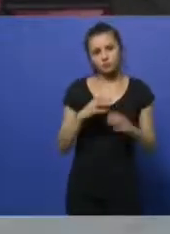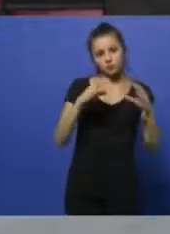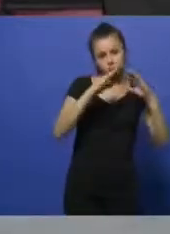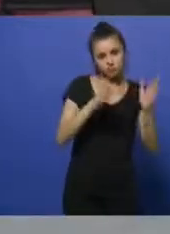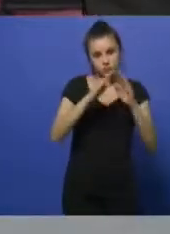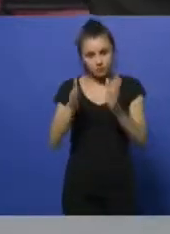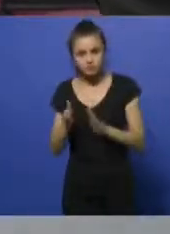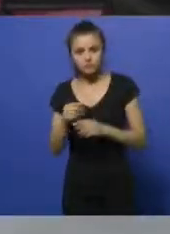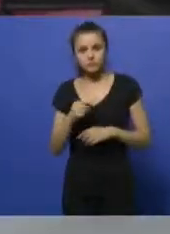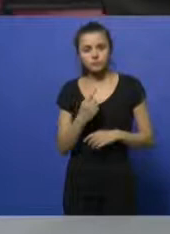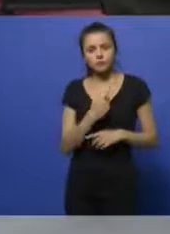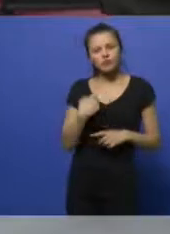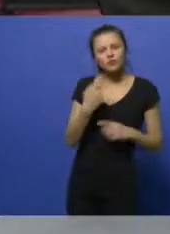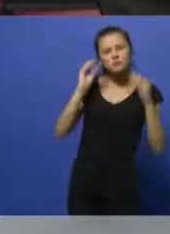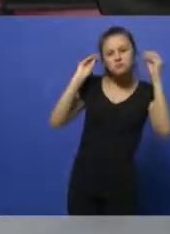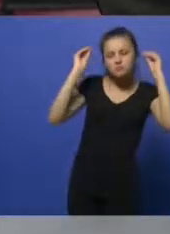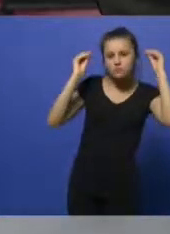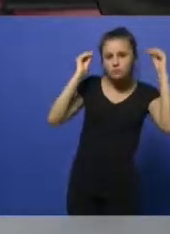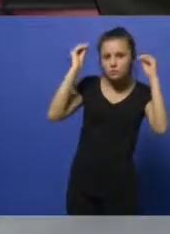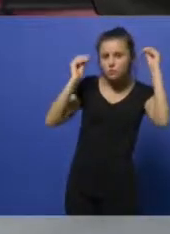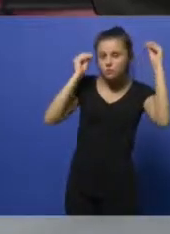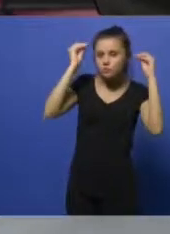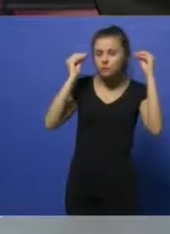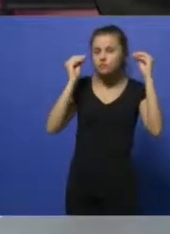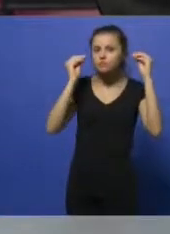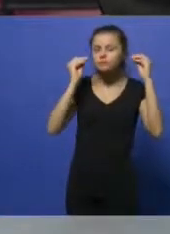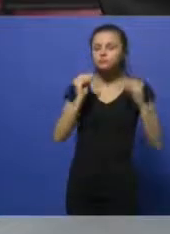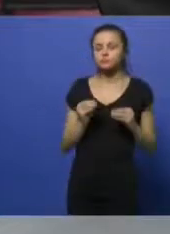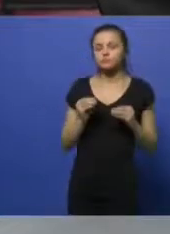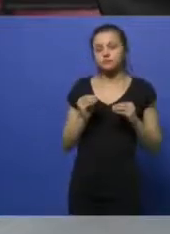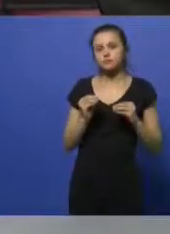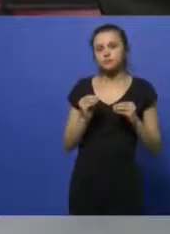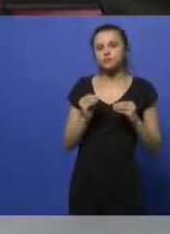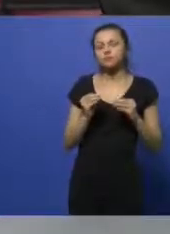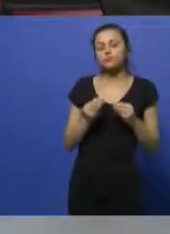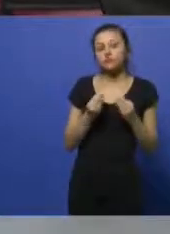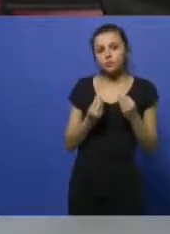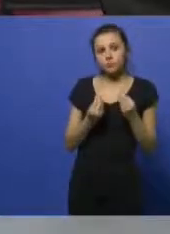volanteada, preocupado por cómo se están gastando el Fondo